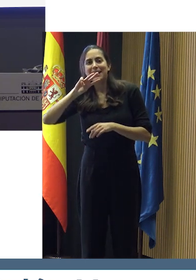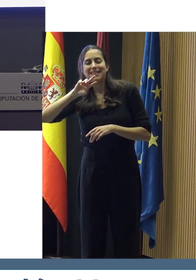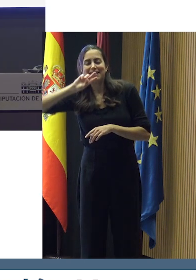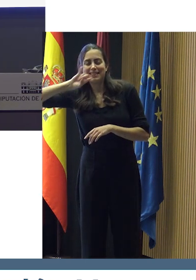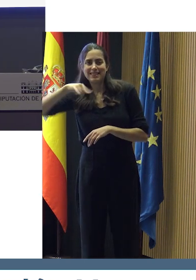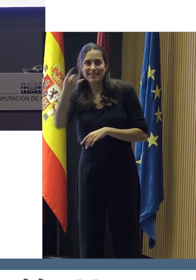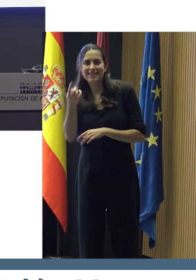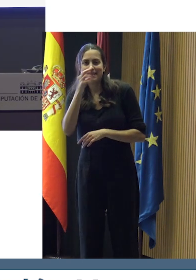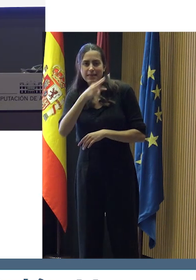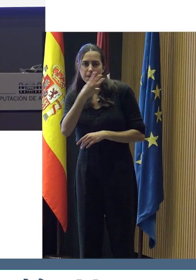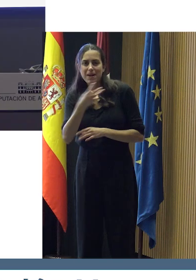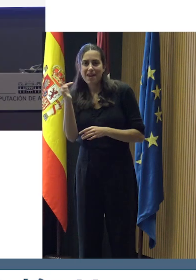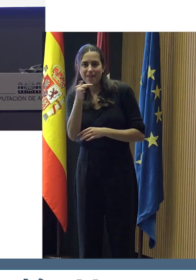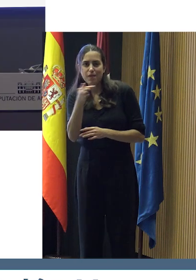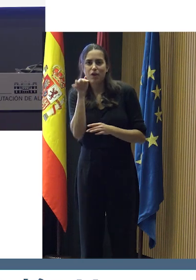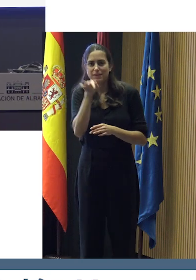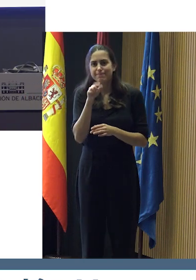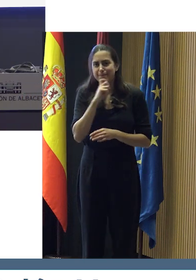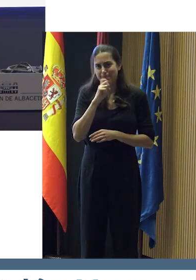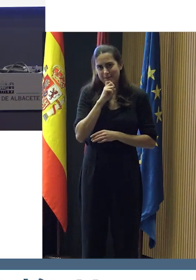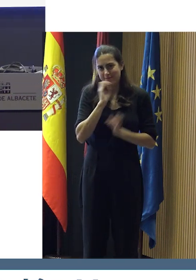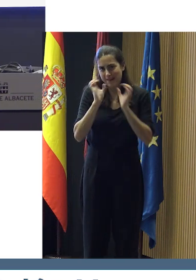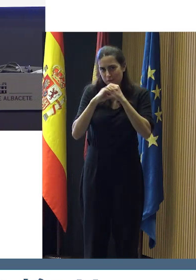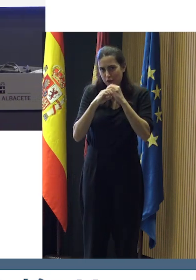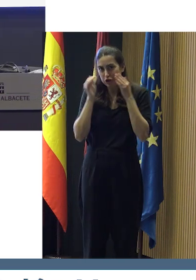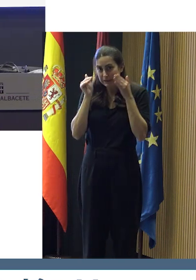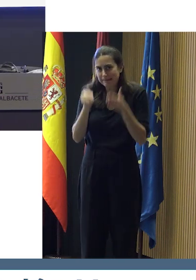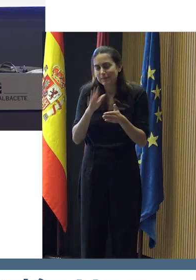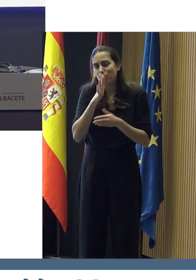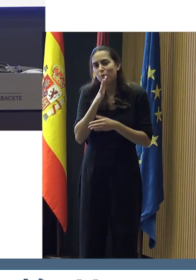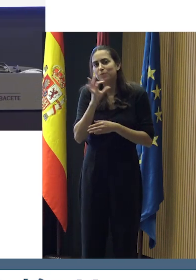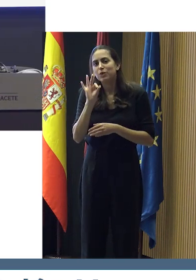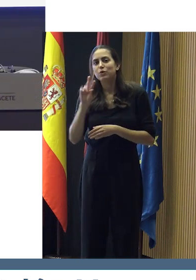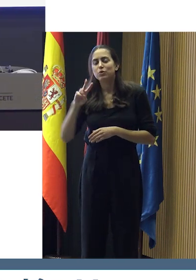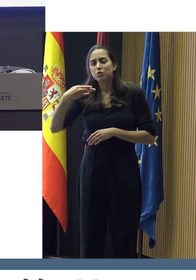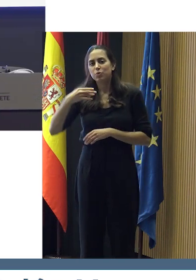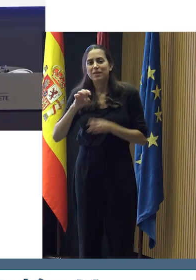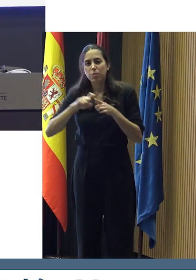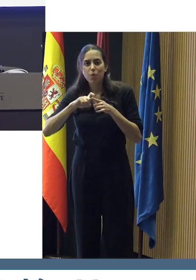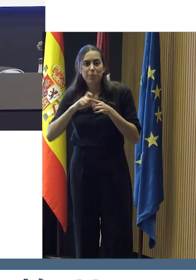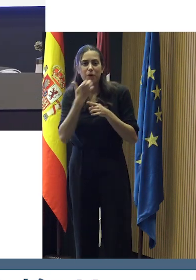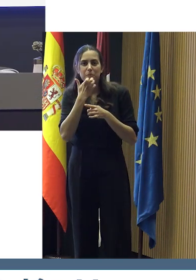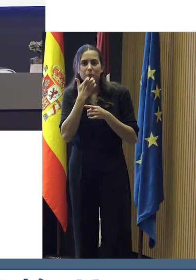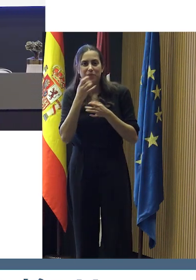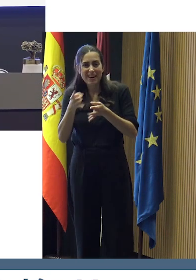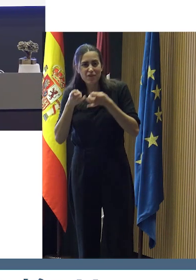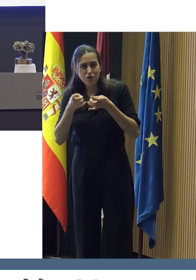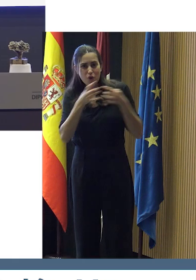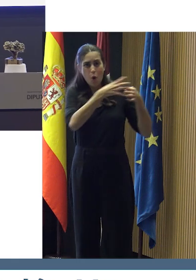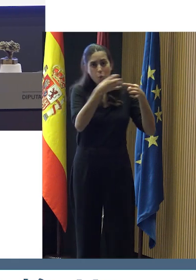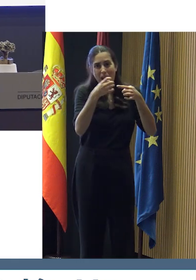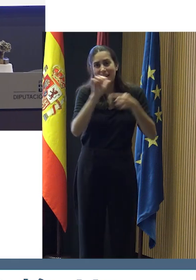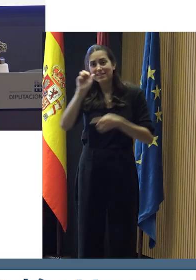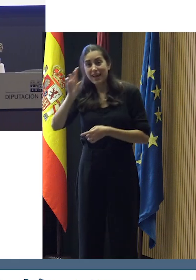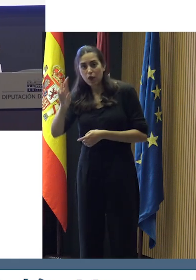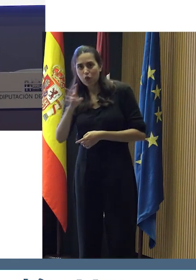laboratorio, que es un poco más complejo. ¿Por qué? Porque ese subtipo no tiene ni receptores hormonales ni tiene receptor ER2,